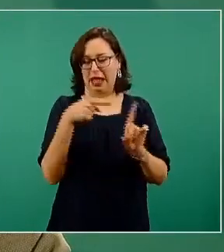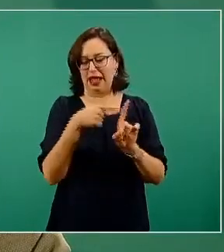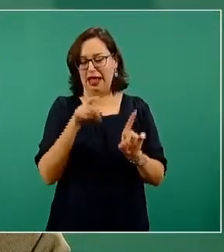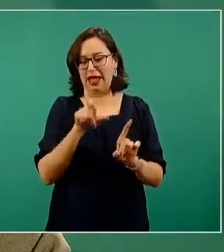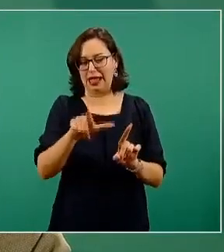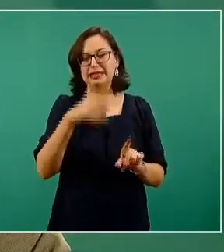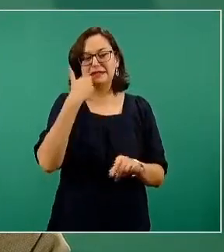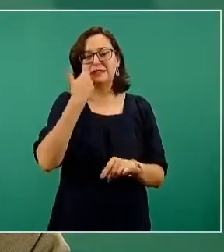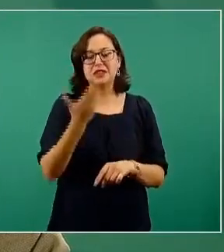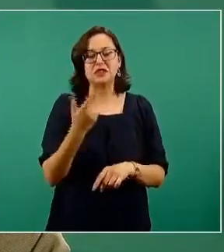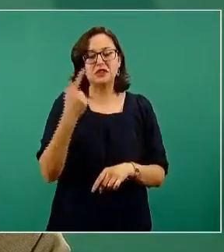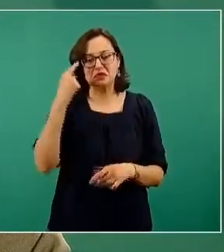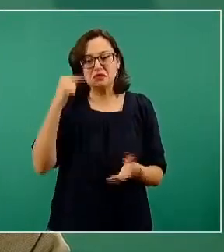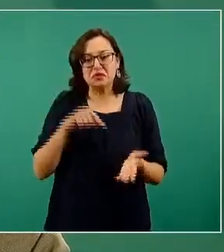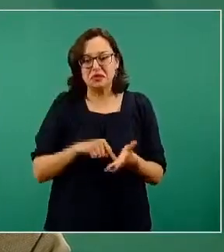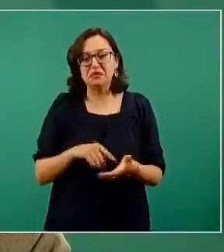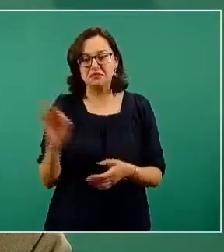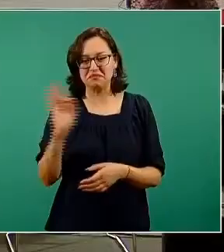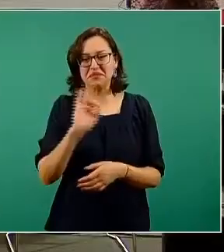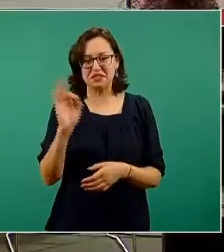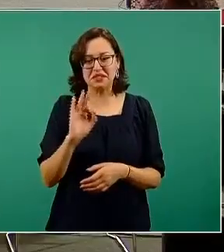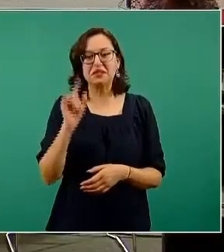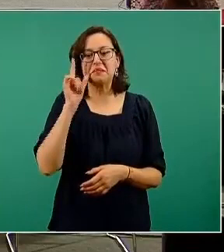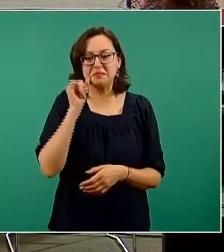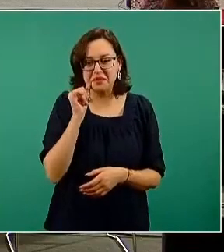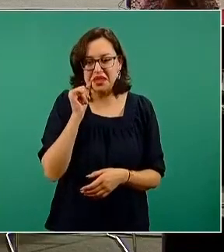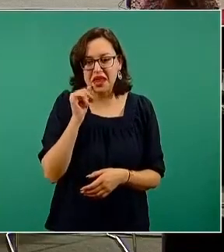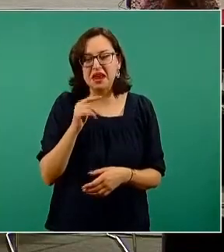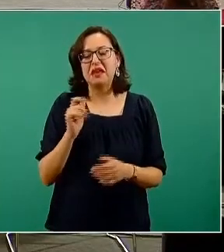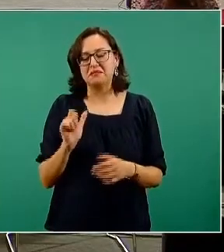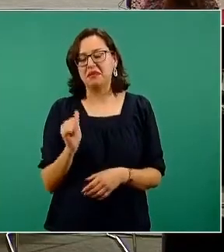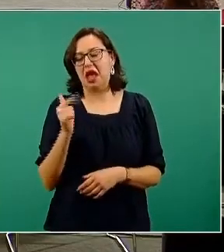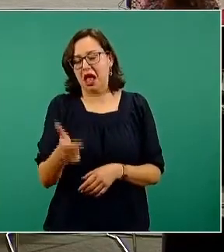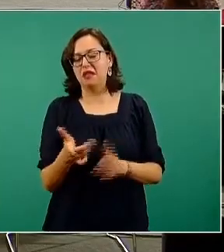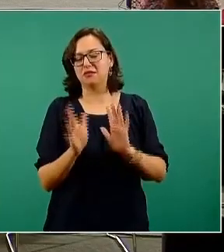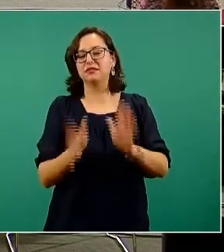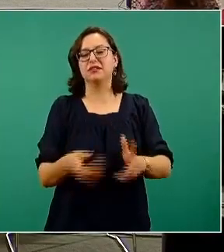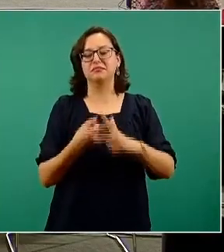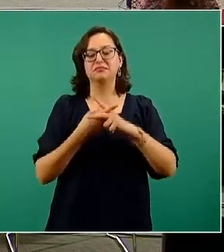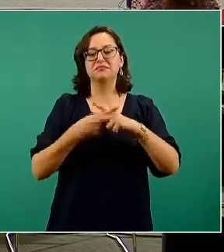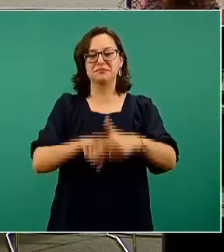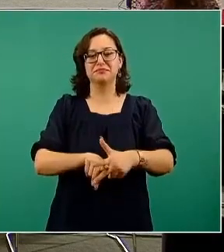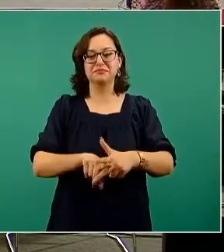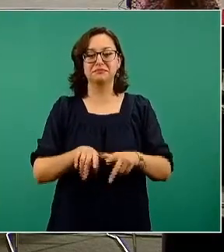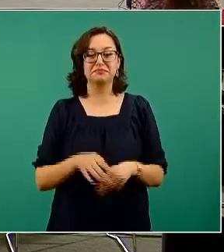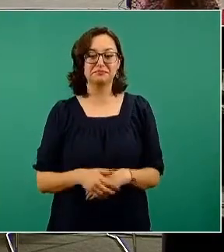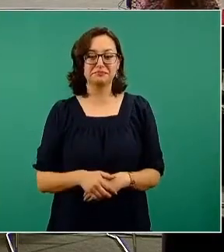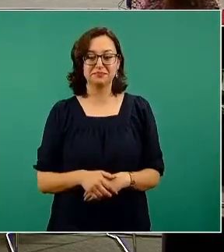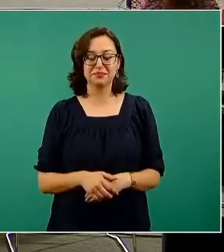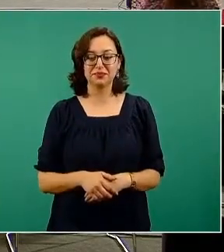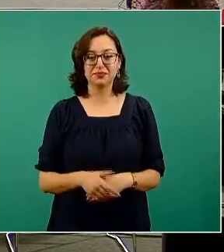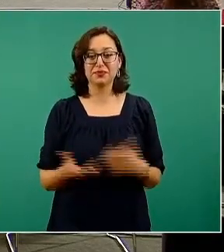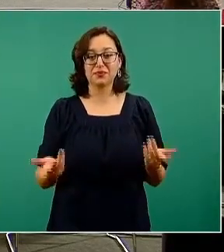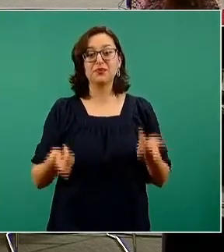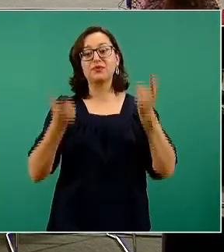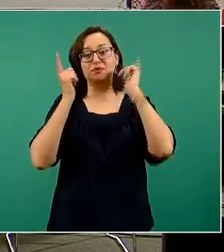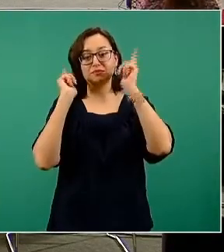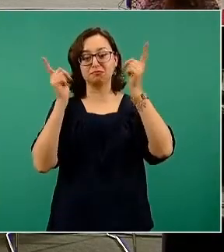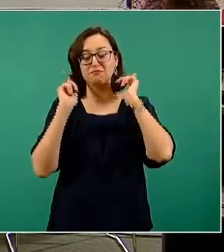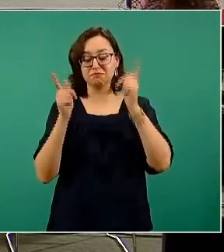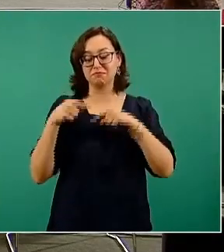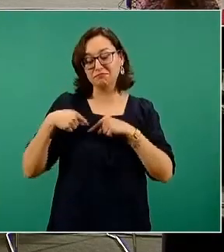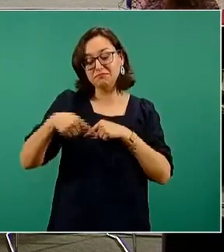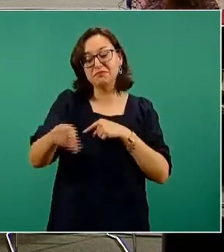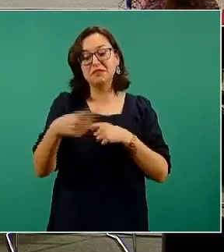y es muy probable que ya a partir de mañana empiece ya en sesiones virtuales, y espero yo pronto, igual en esta misma